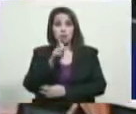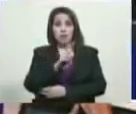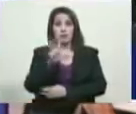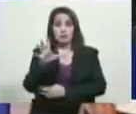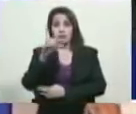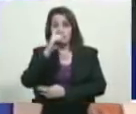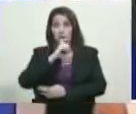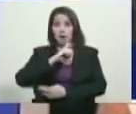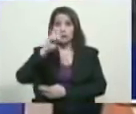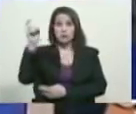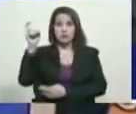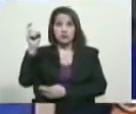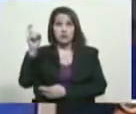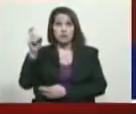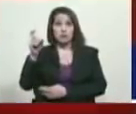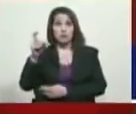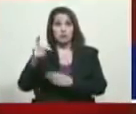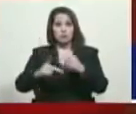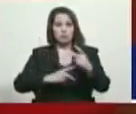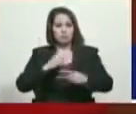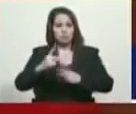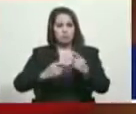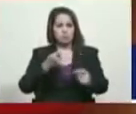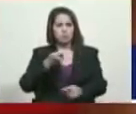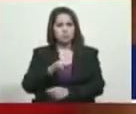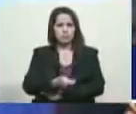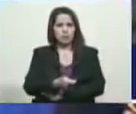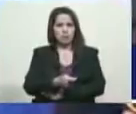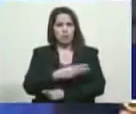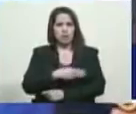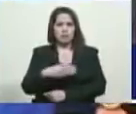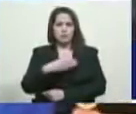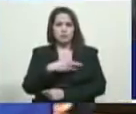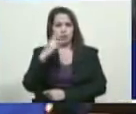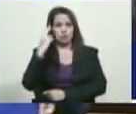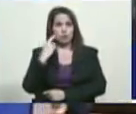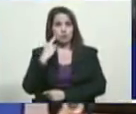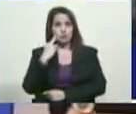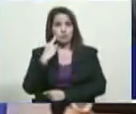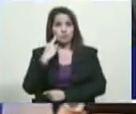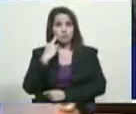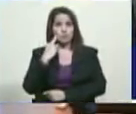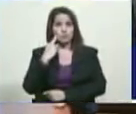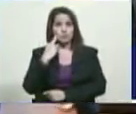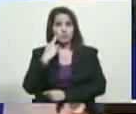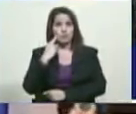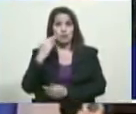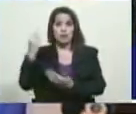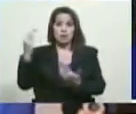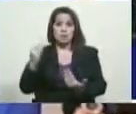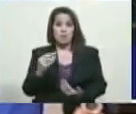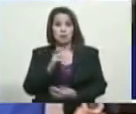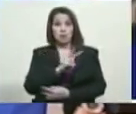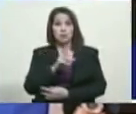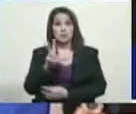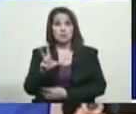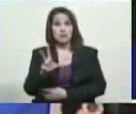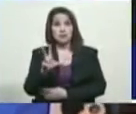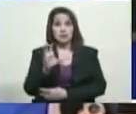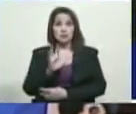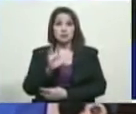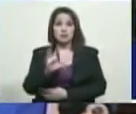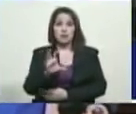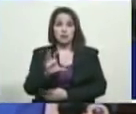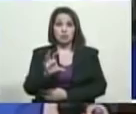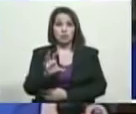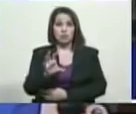de promoción de vencedoras y vencedores de la misión Rivas. Provenientes de los 23 estados del país reciben